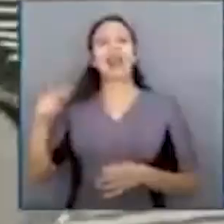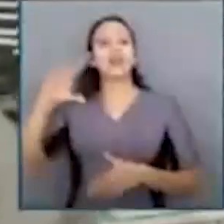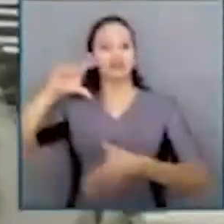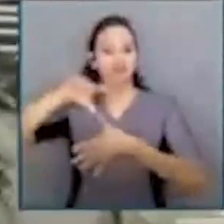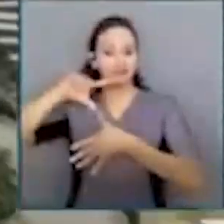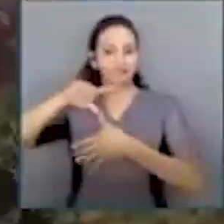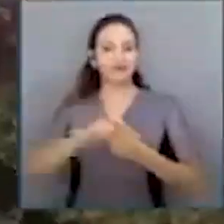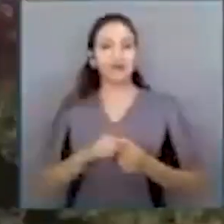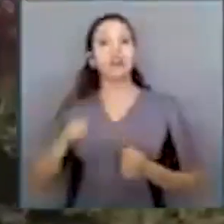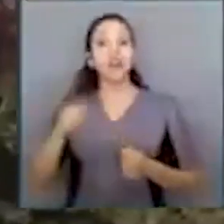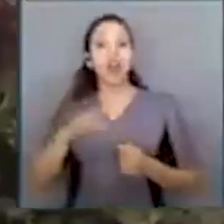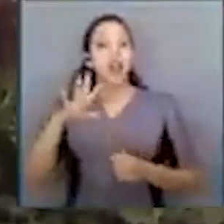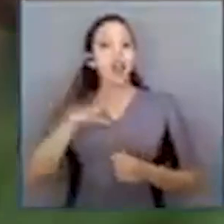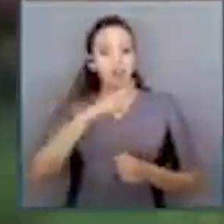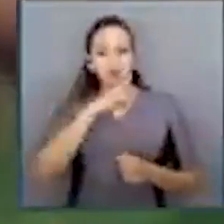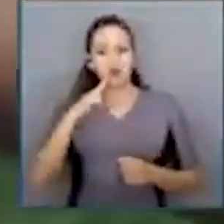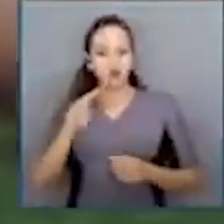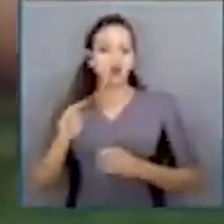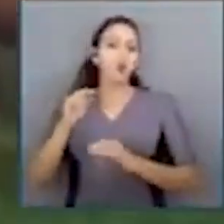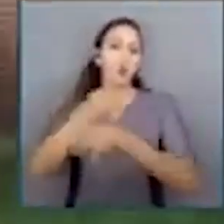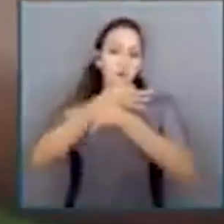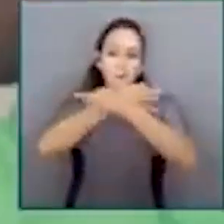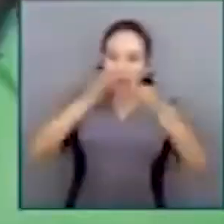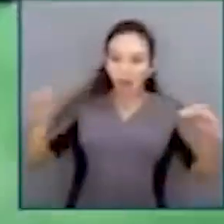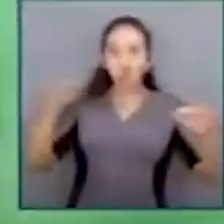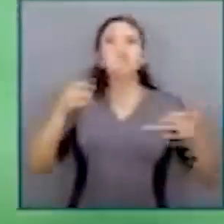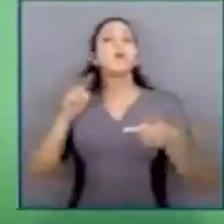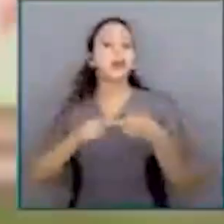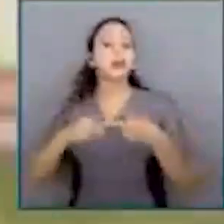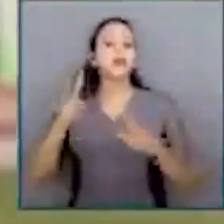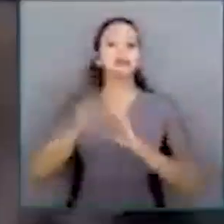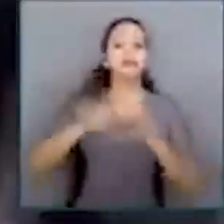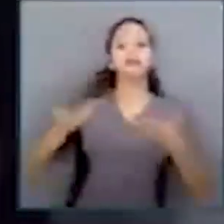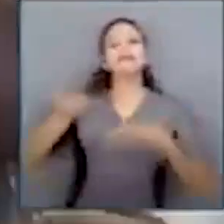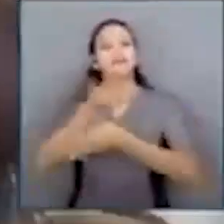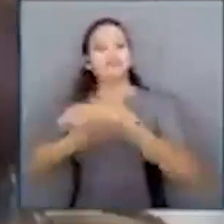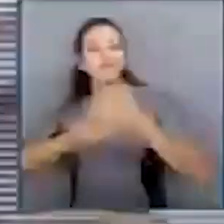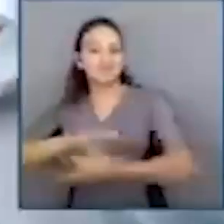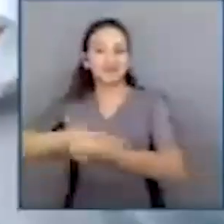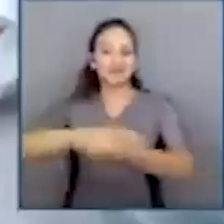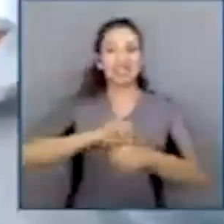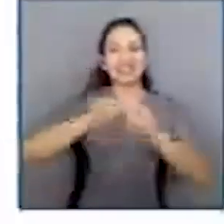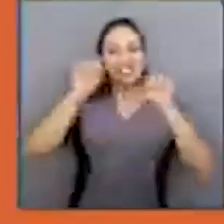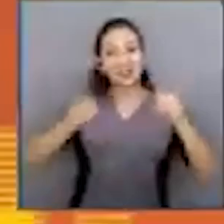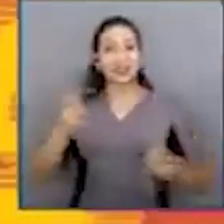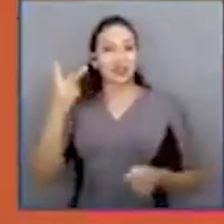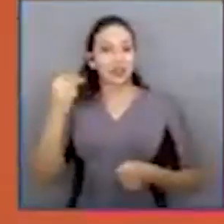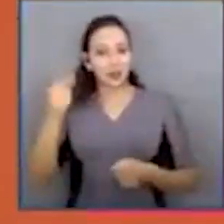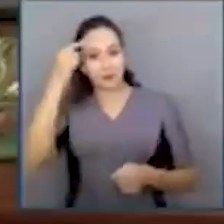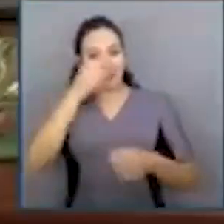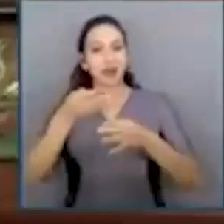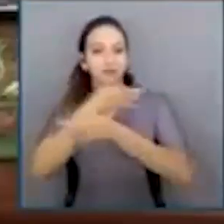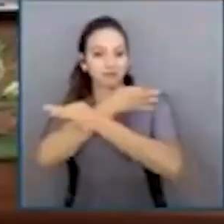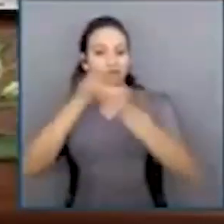canales públicos y culturales espacio de coproducción intercambio y fortalecimiento de los sistemas de televisión de servicio público en